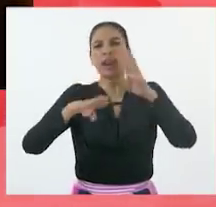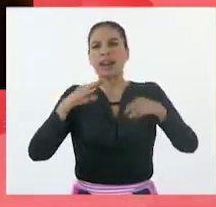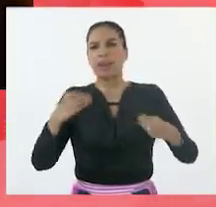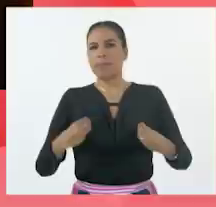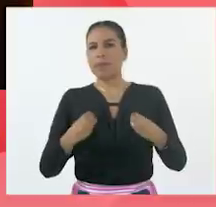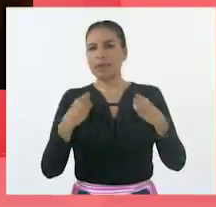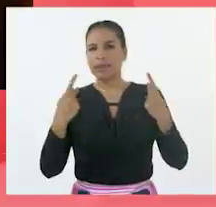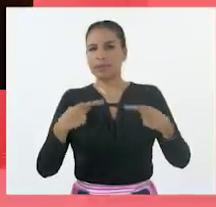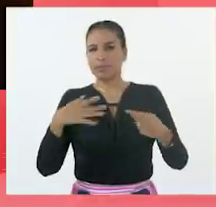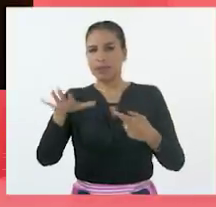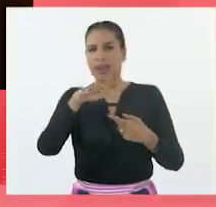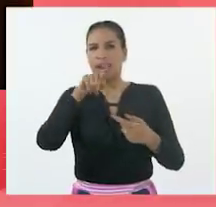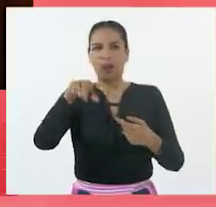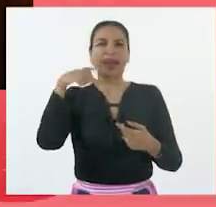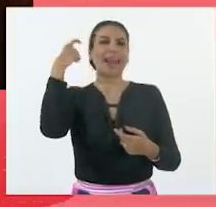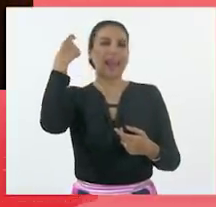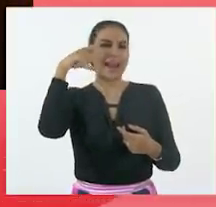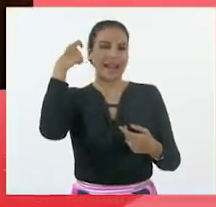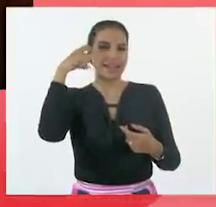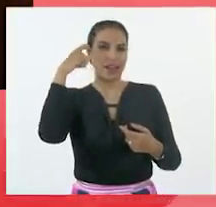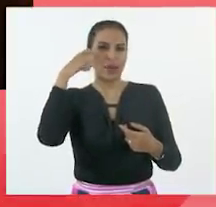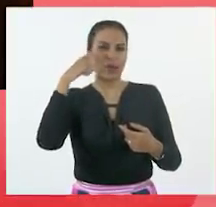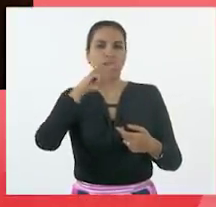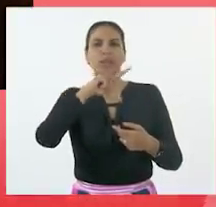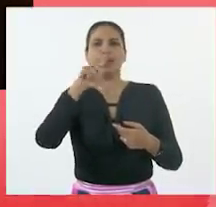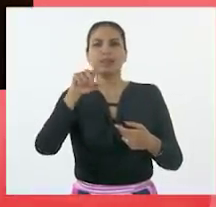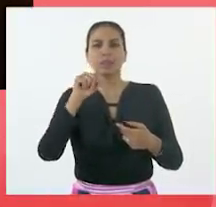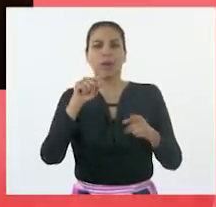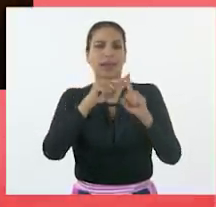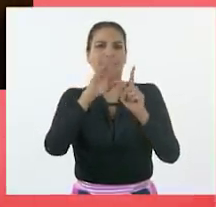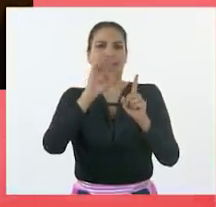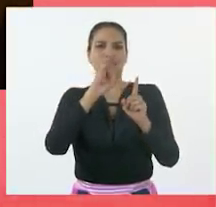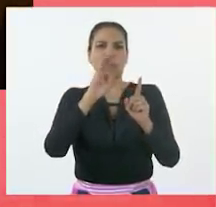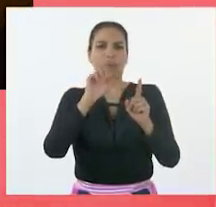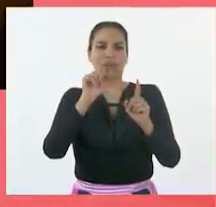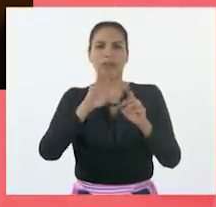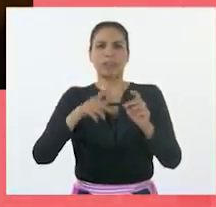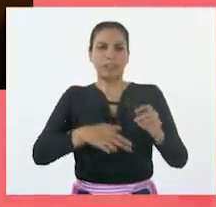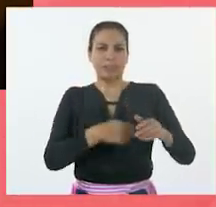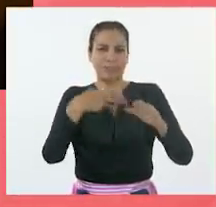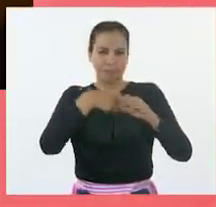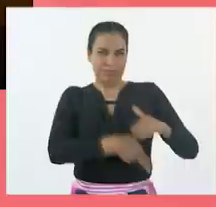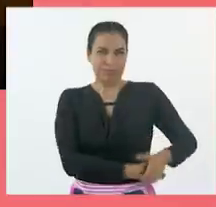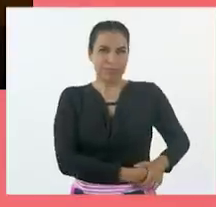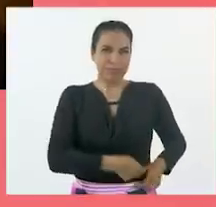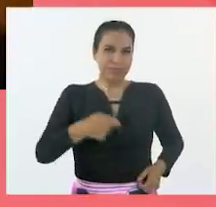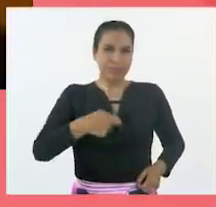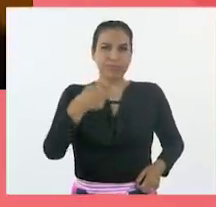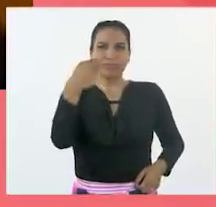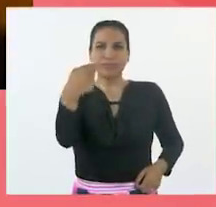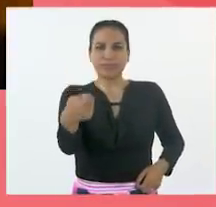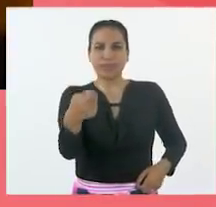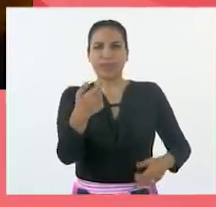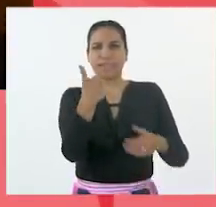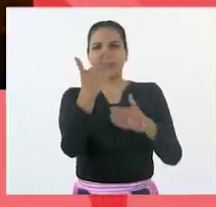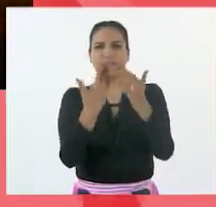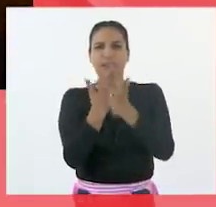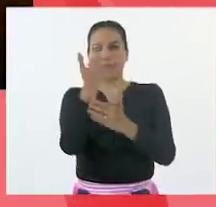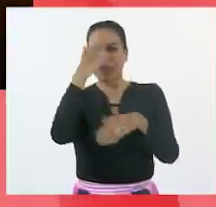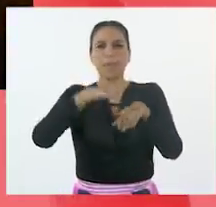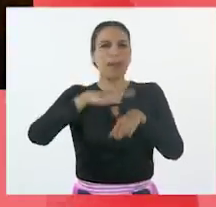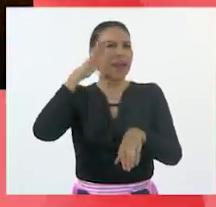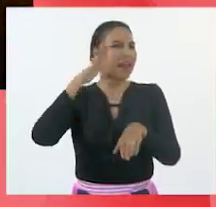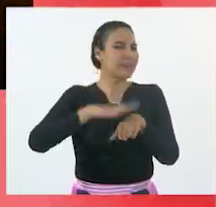a la población de Querétaro. Escobedo le recibió la espada, la rendición, como a las 7 de la mañana, para no